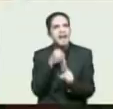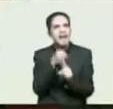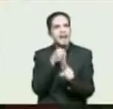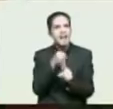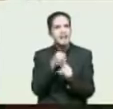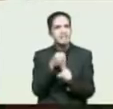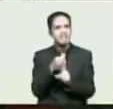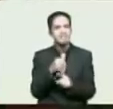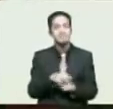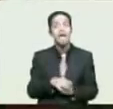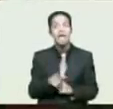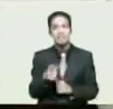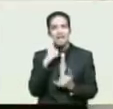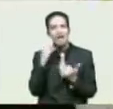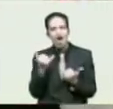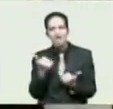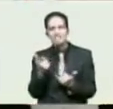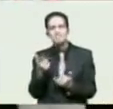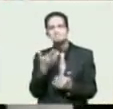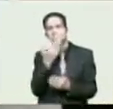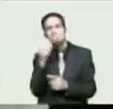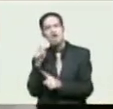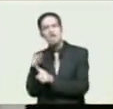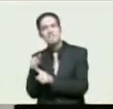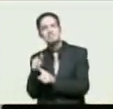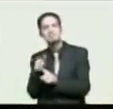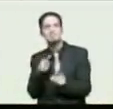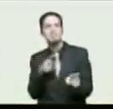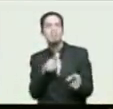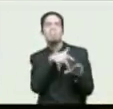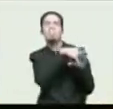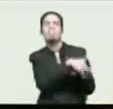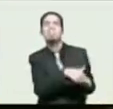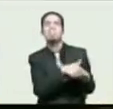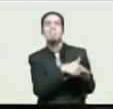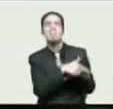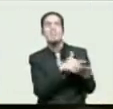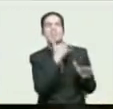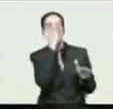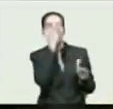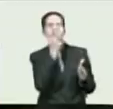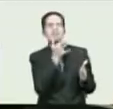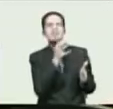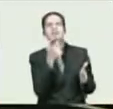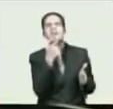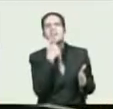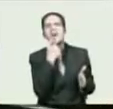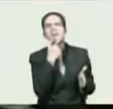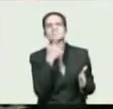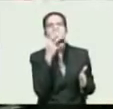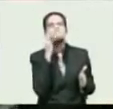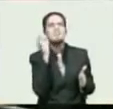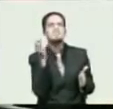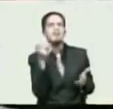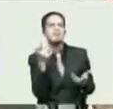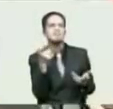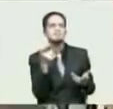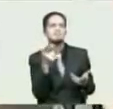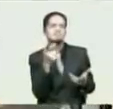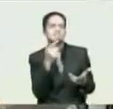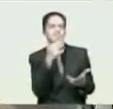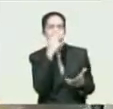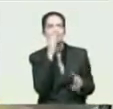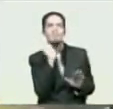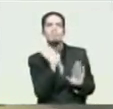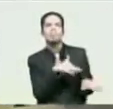eso 1,000,000 de veces a los que saben montar a caballos o que hablan inglés, francés y tienen amigos reyes